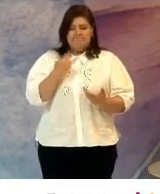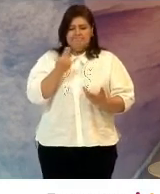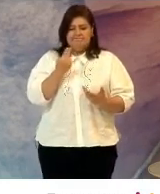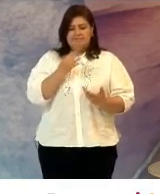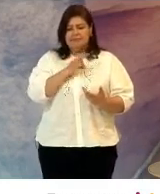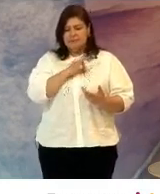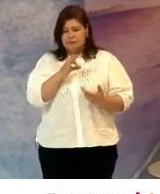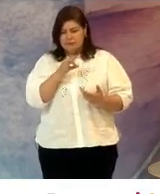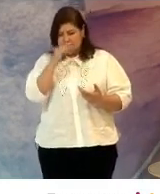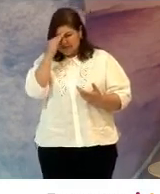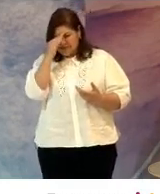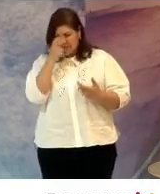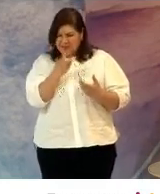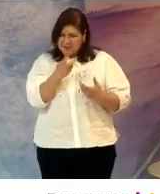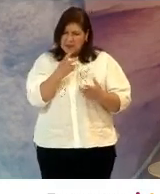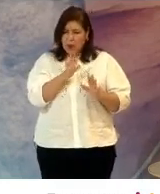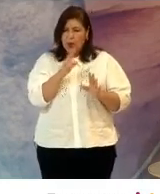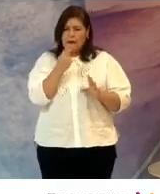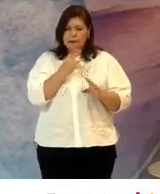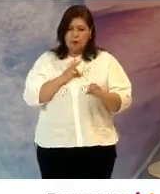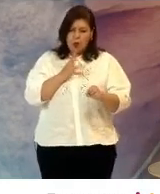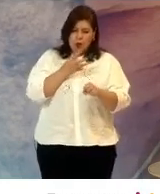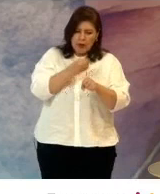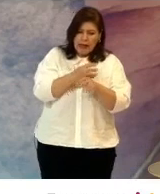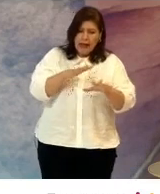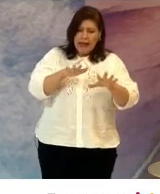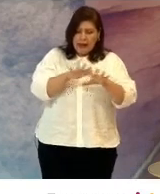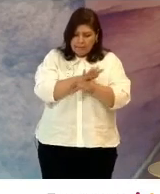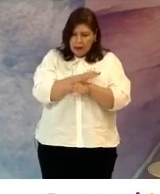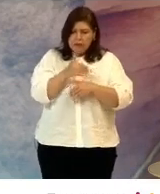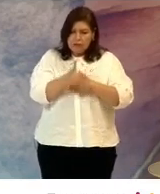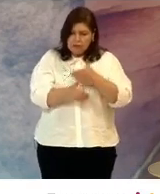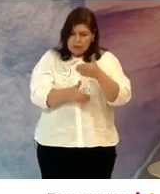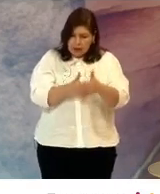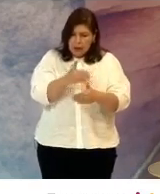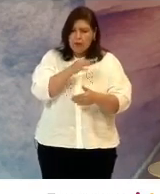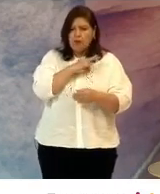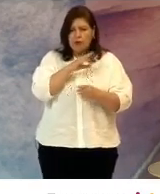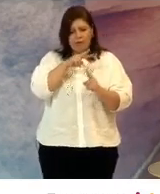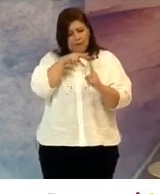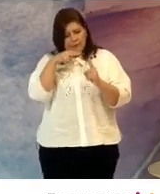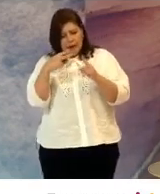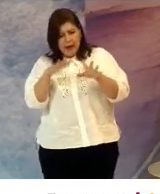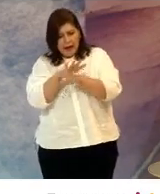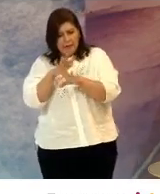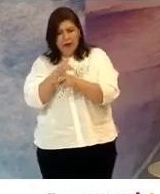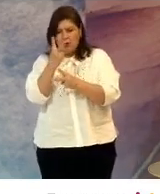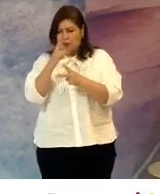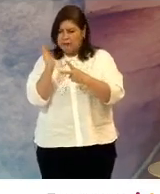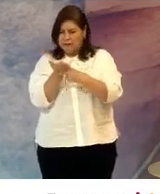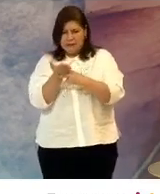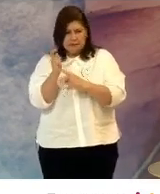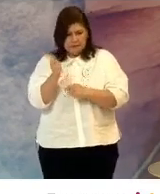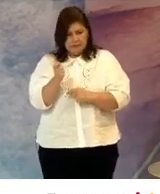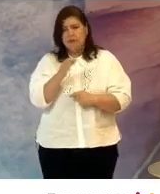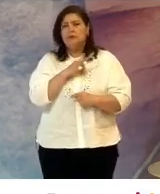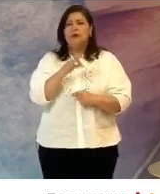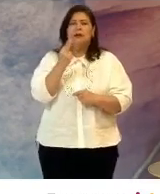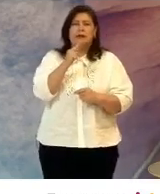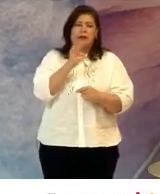crear un nuevo proceso, puedes tener una división y hacerlo en dos partes. Y si solo aplicas los cambios